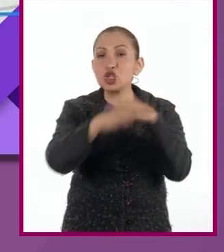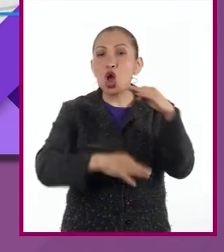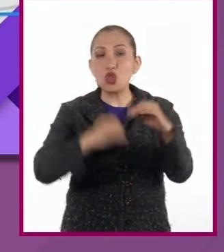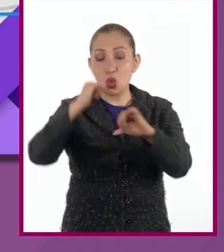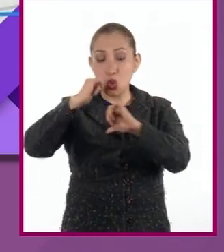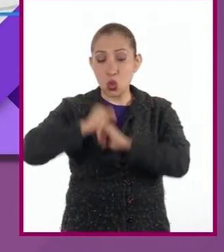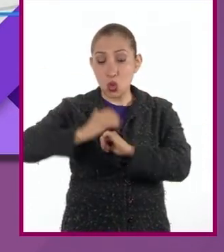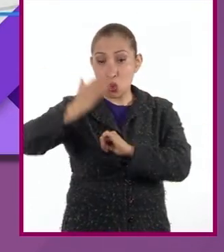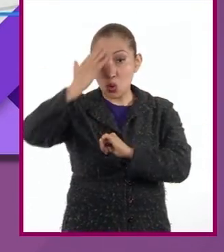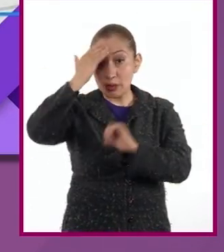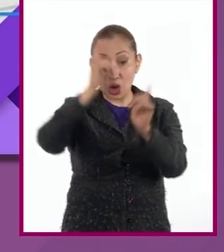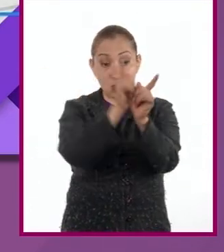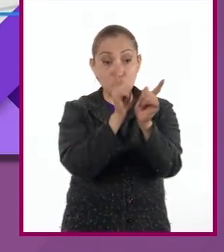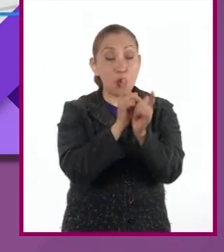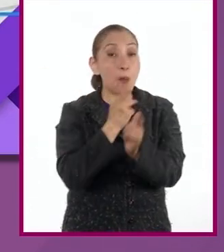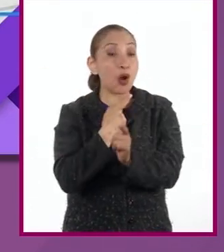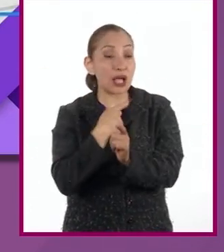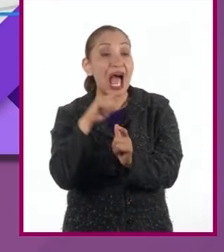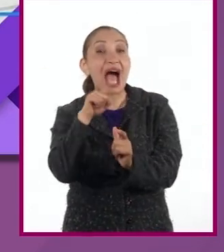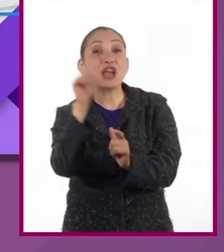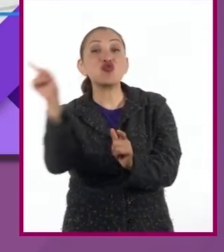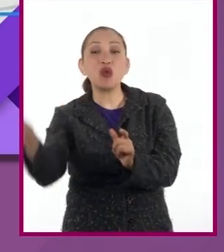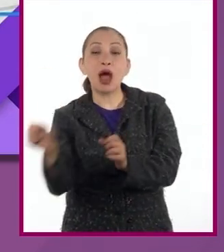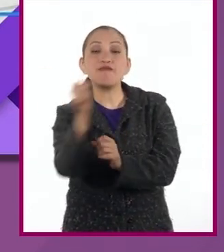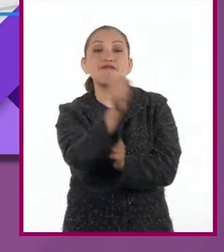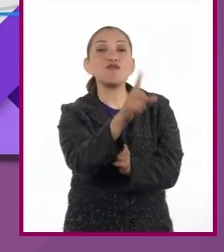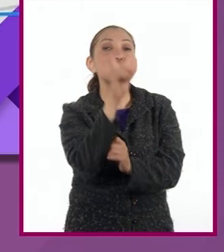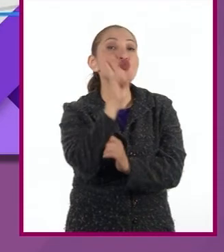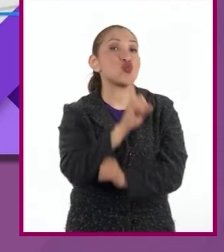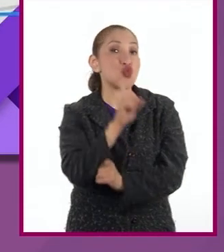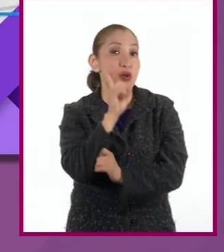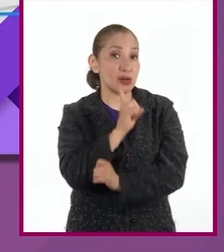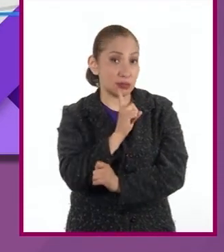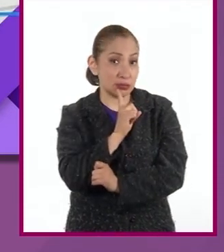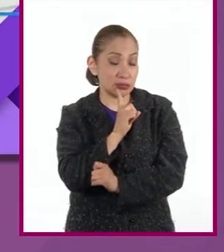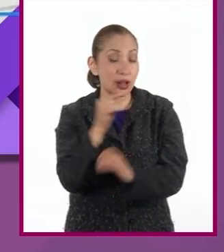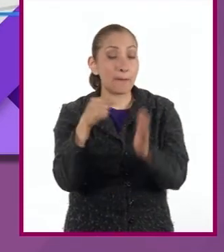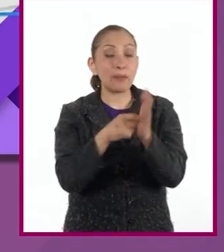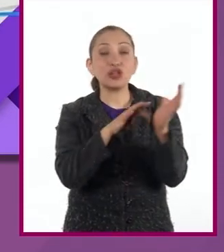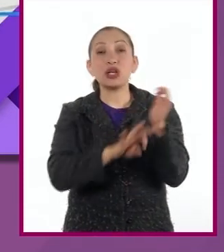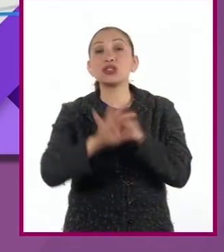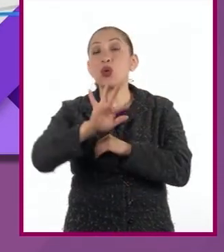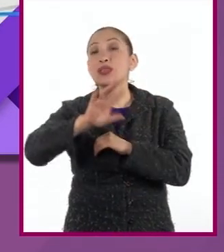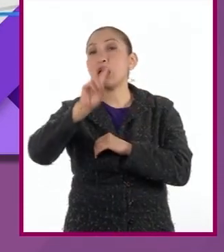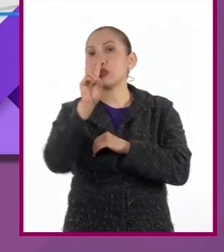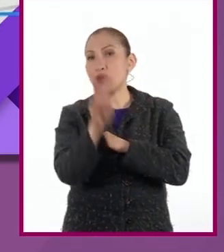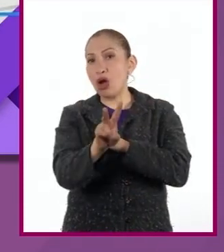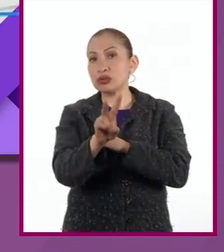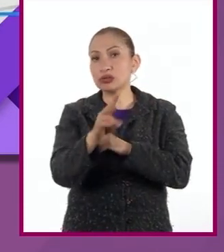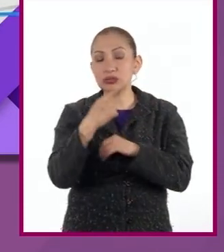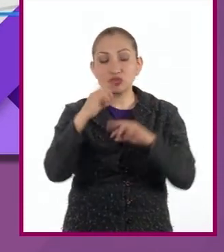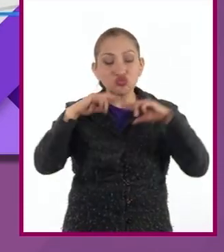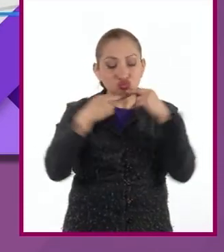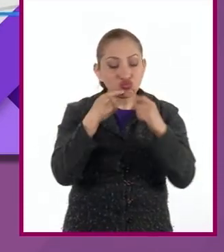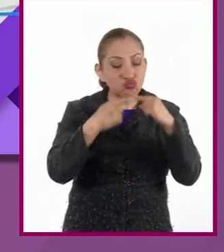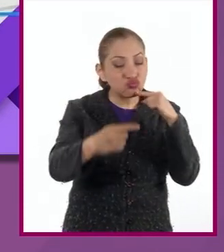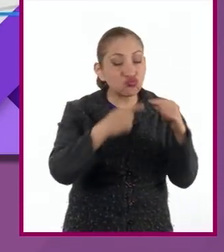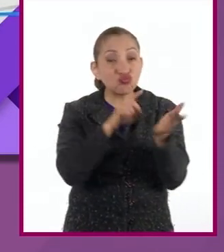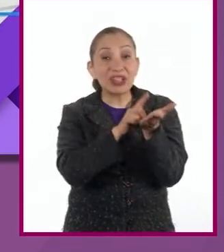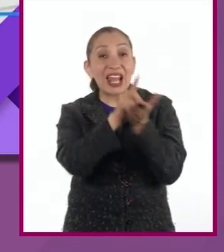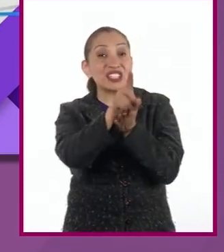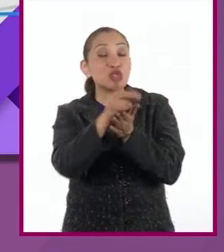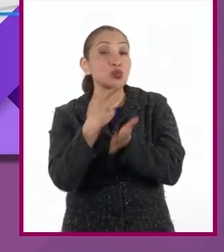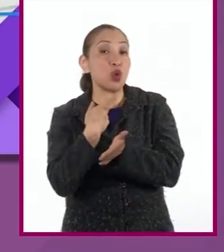cargos partidarios debía existir una representación de las mujeres. En 1952, la Convención sobre los